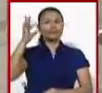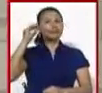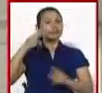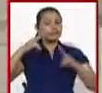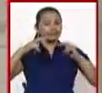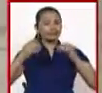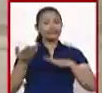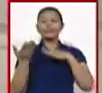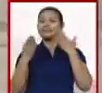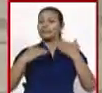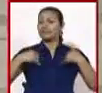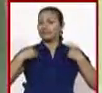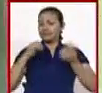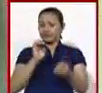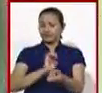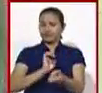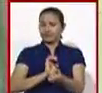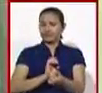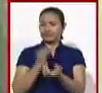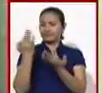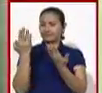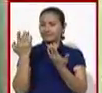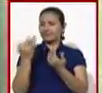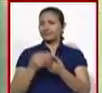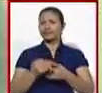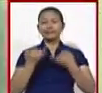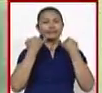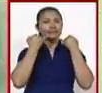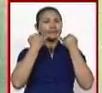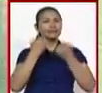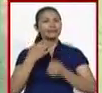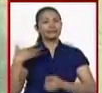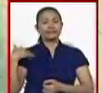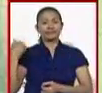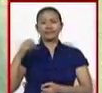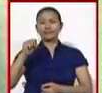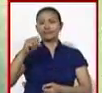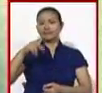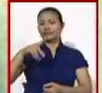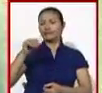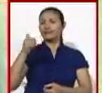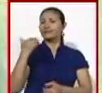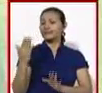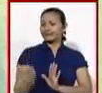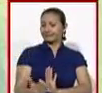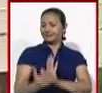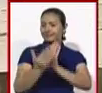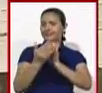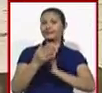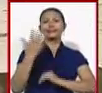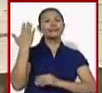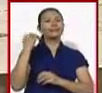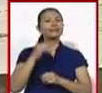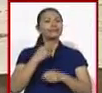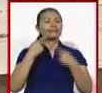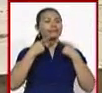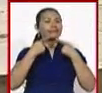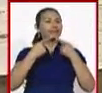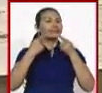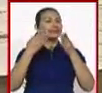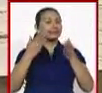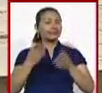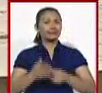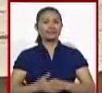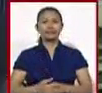fiscales que investiga la muerte de la joven enfermera está a la espera de la toma de declaraciones de la dueña del spa, quien deberá presentarse en calidad de